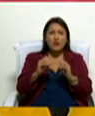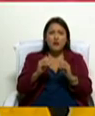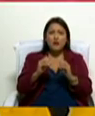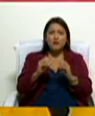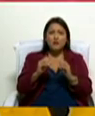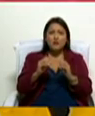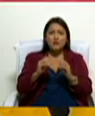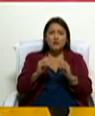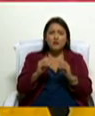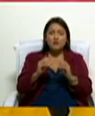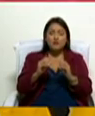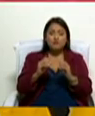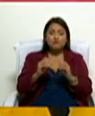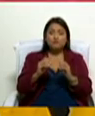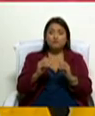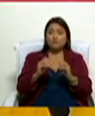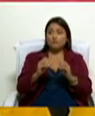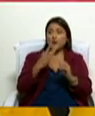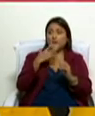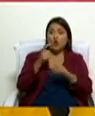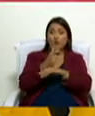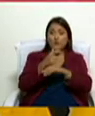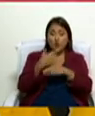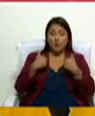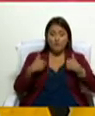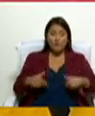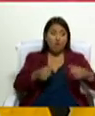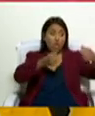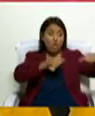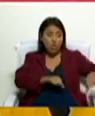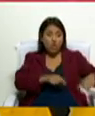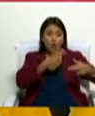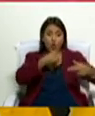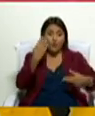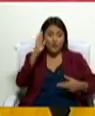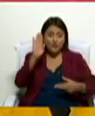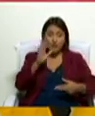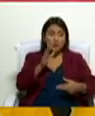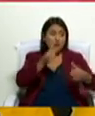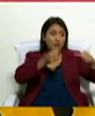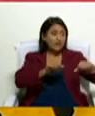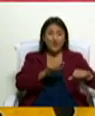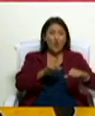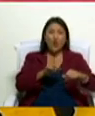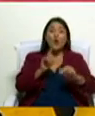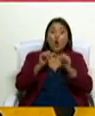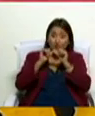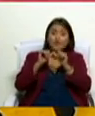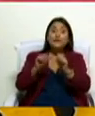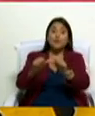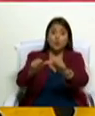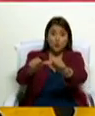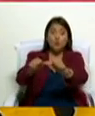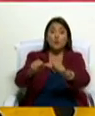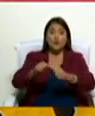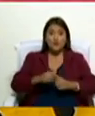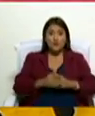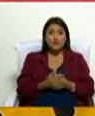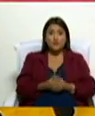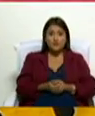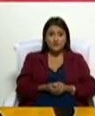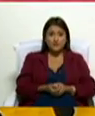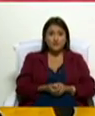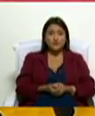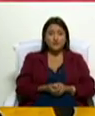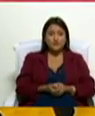el carácter humanitario el compromiso humanista donde se pone por delante y en